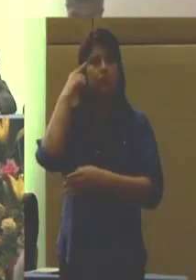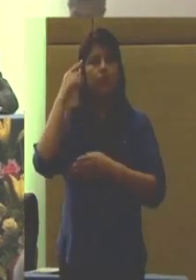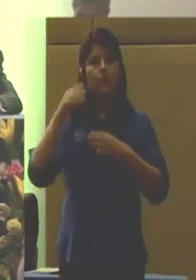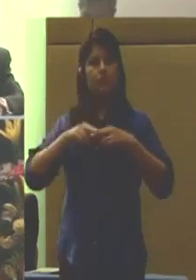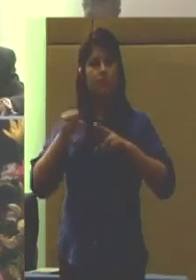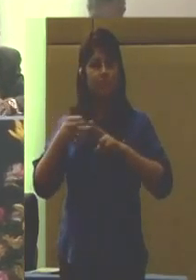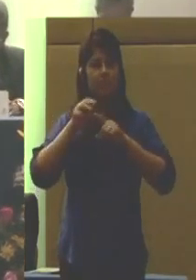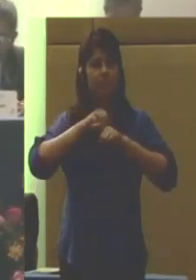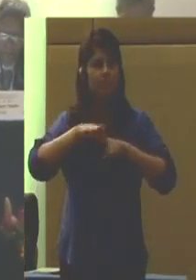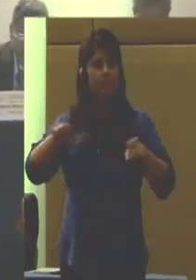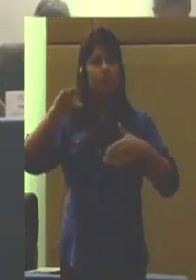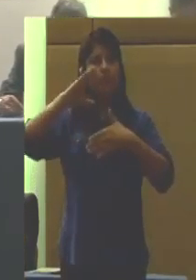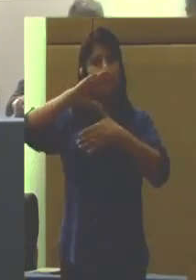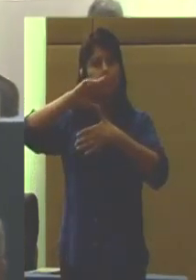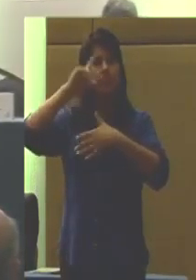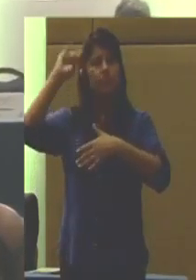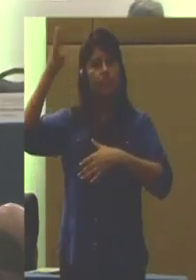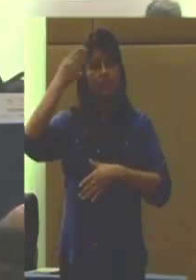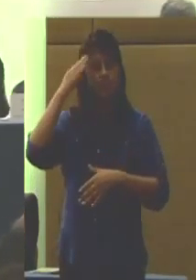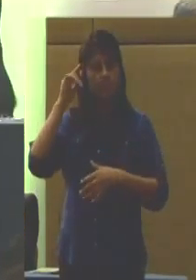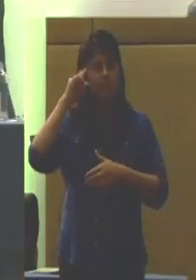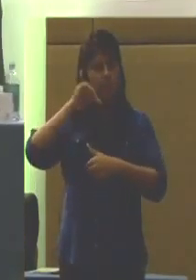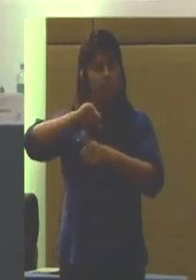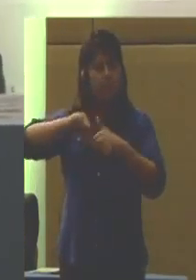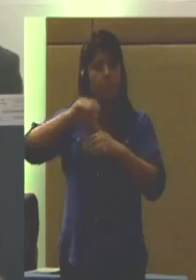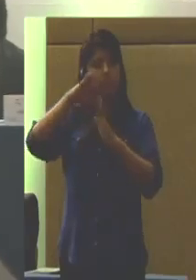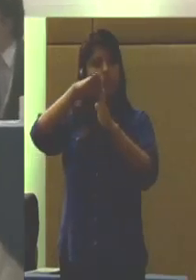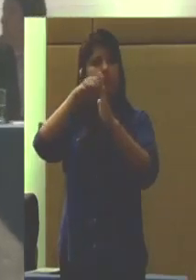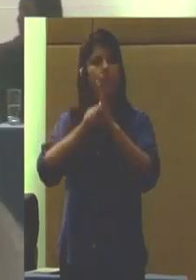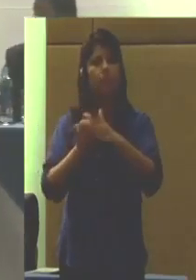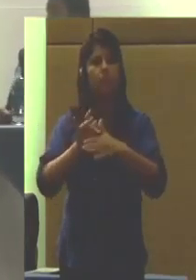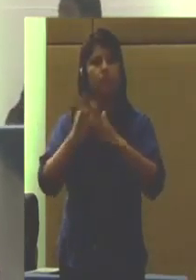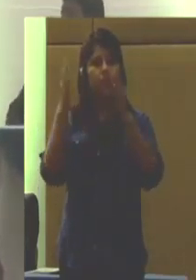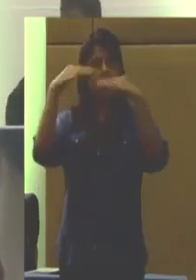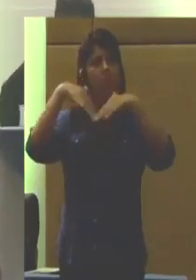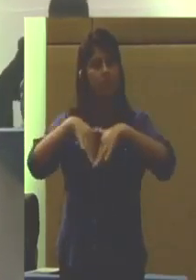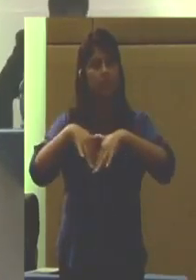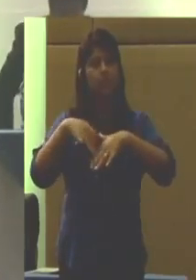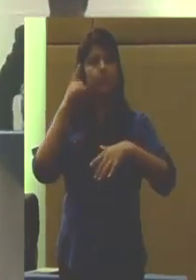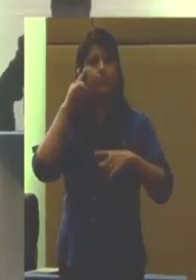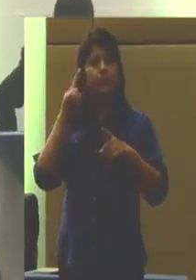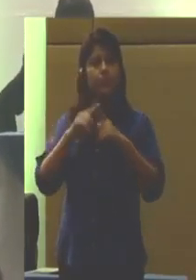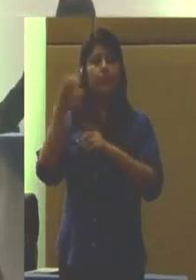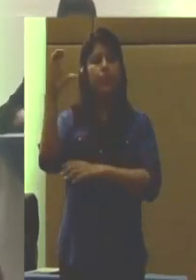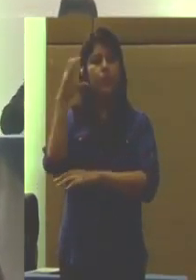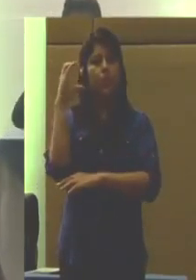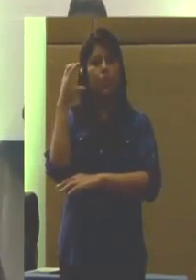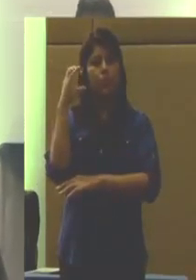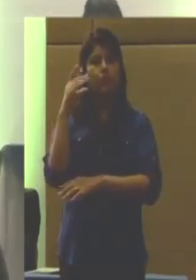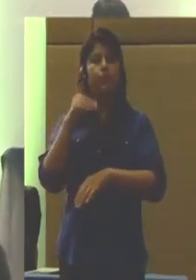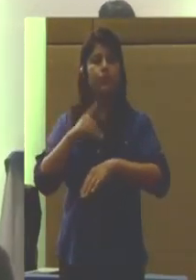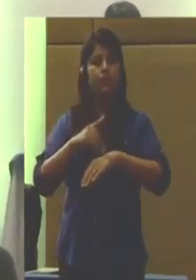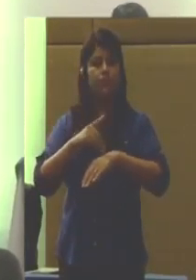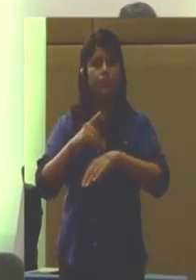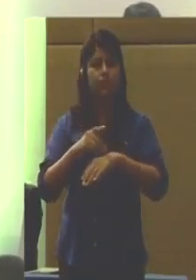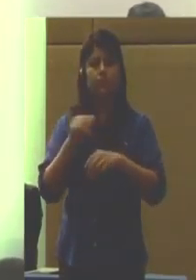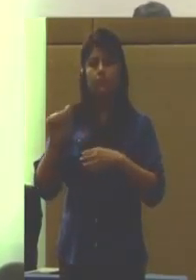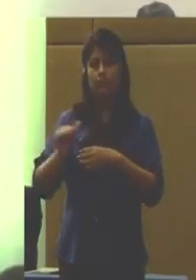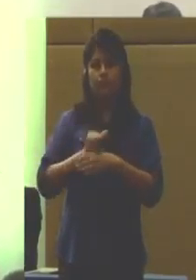de Latinoamérica y del Caribe investigando y trabajando en reducción del riesgo de desastres, REDULAC Colombia, médico, maestría en salud